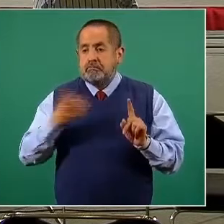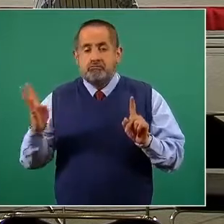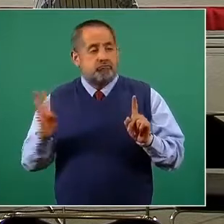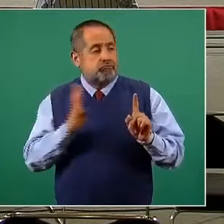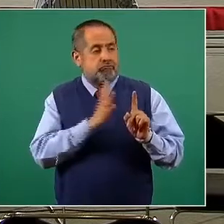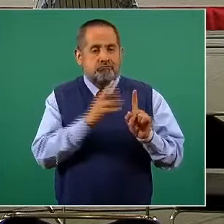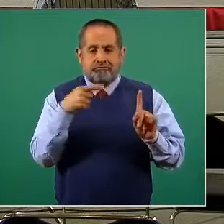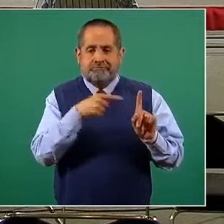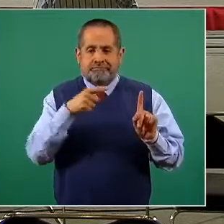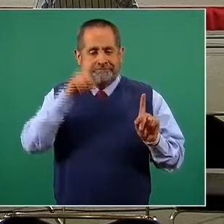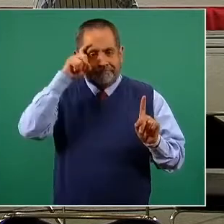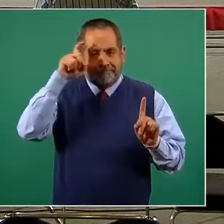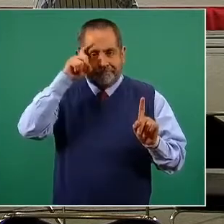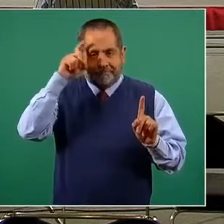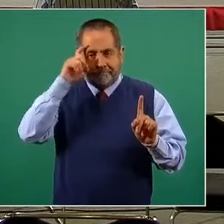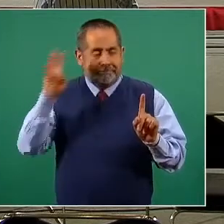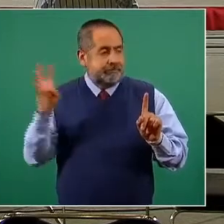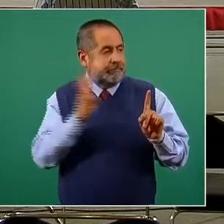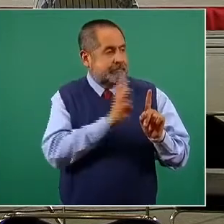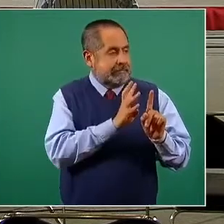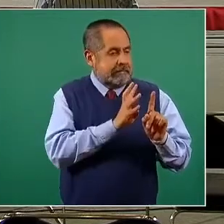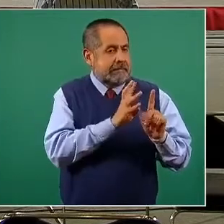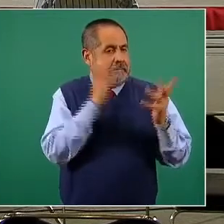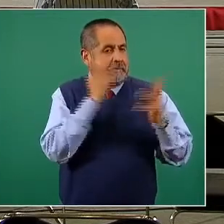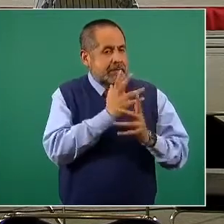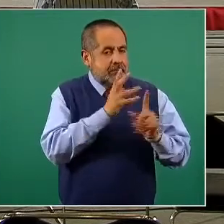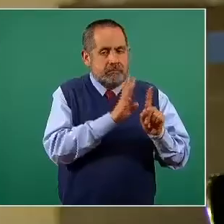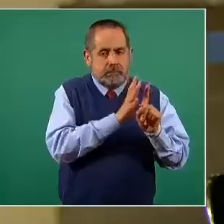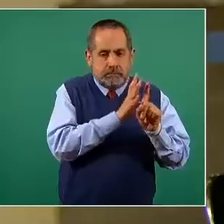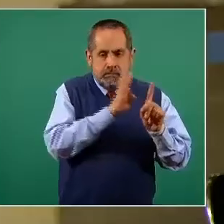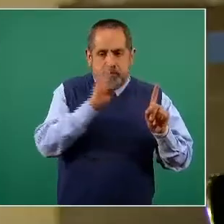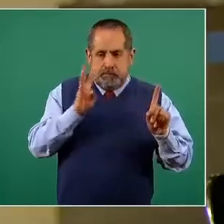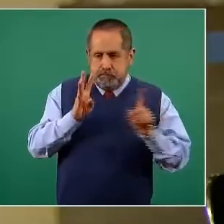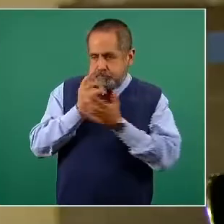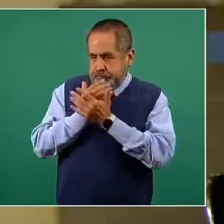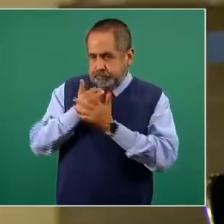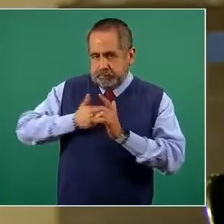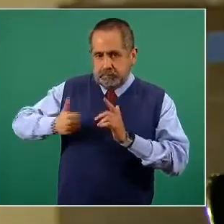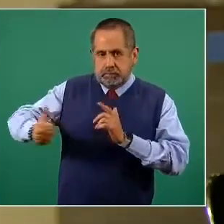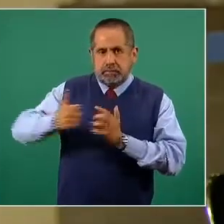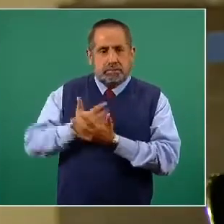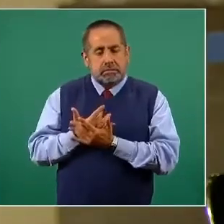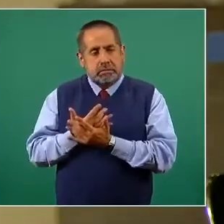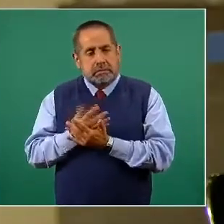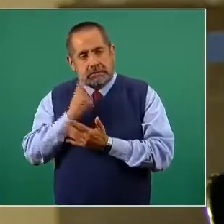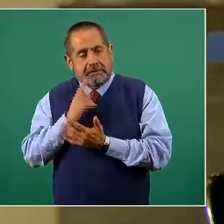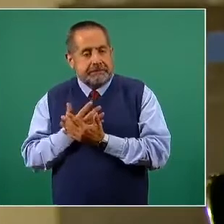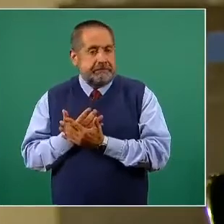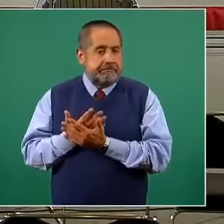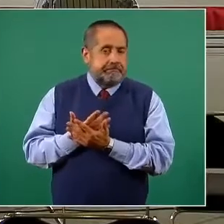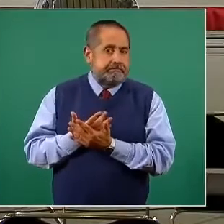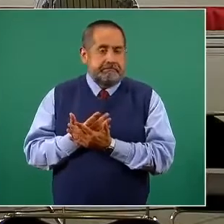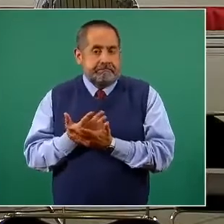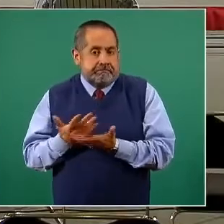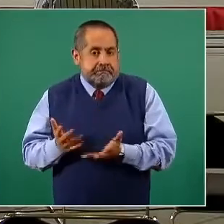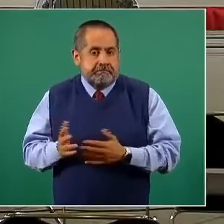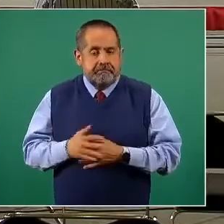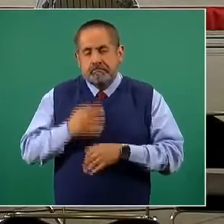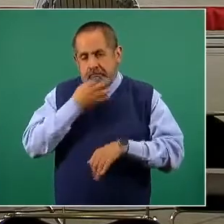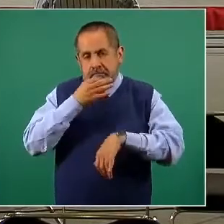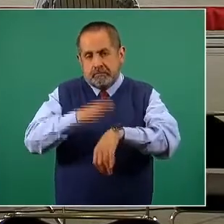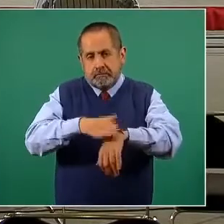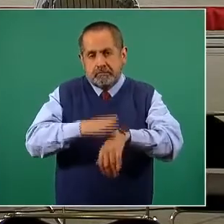en autoaislamiento domiciliario, vigilando síntomas. Por lo pronto les comunico